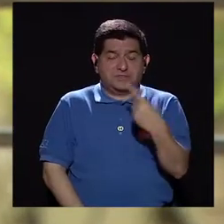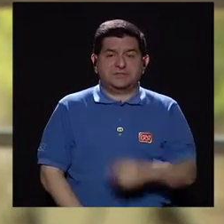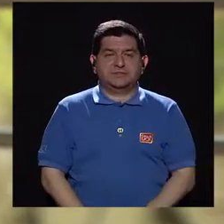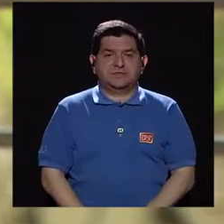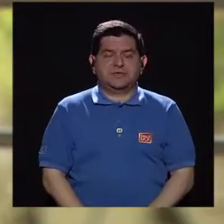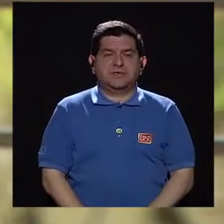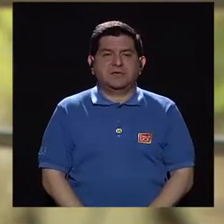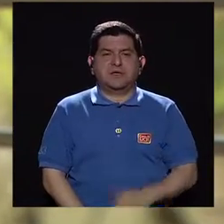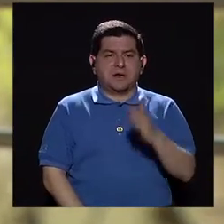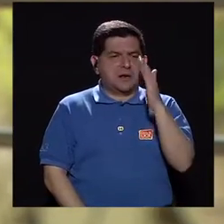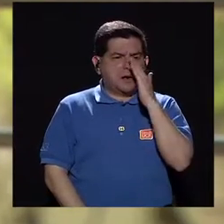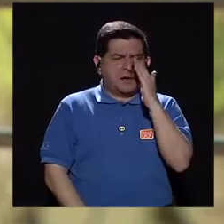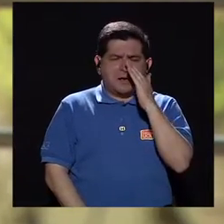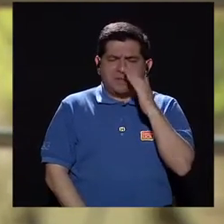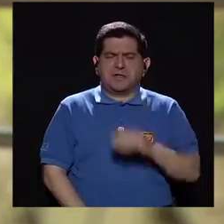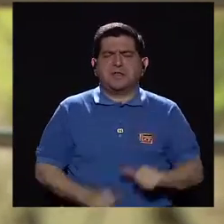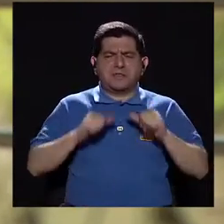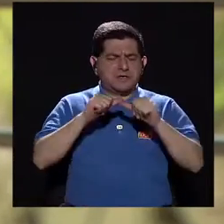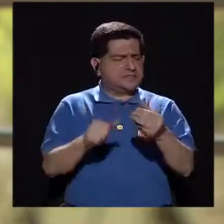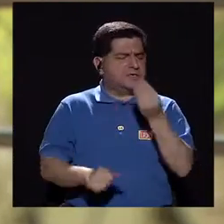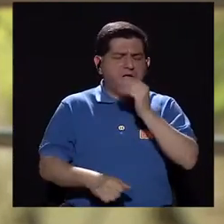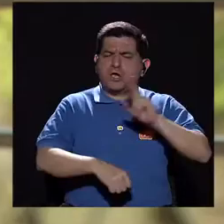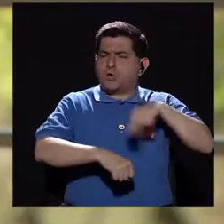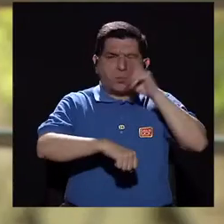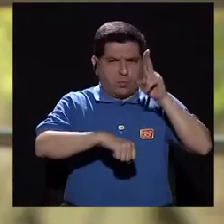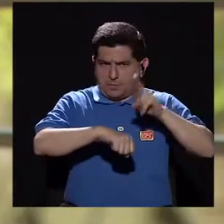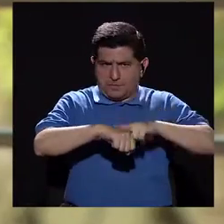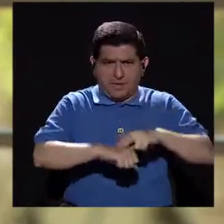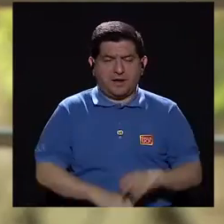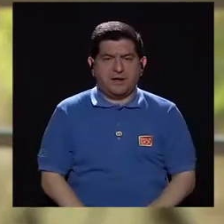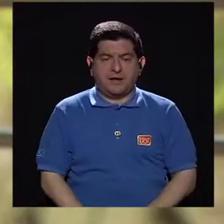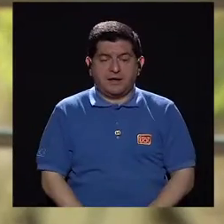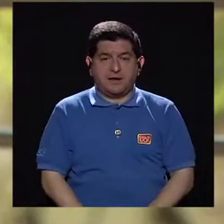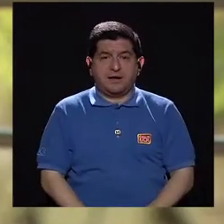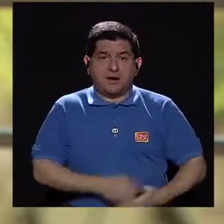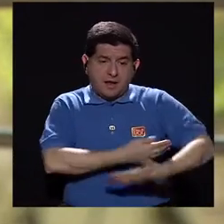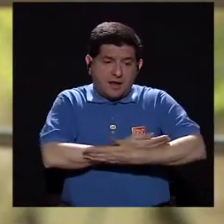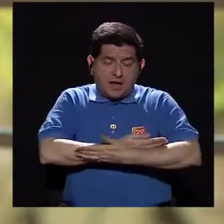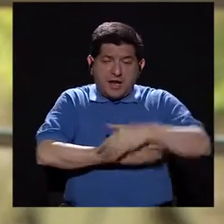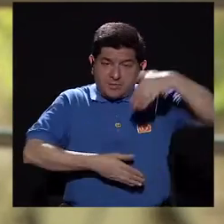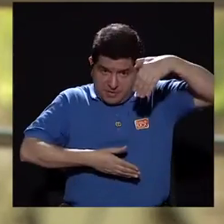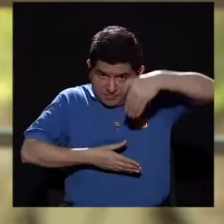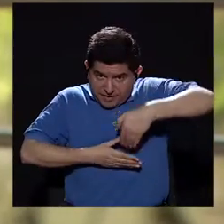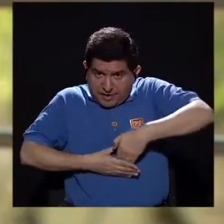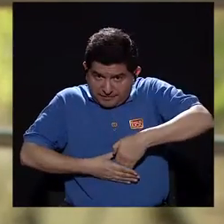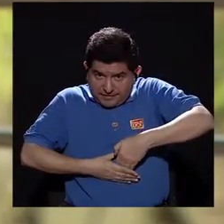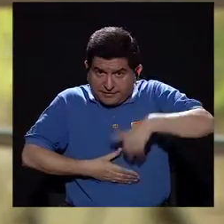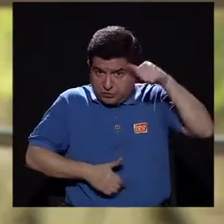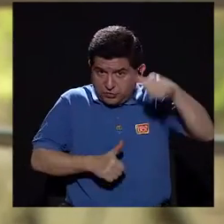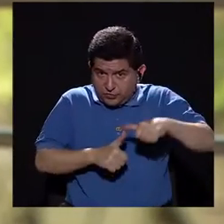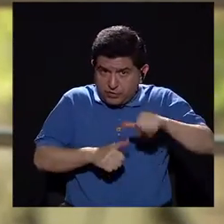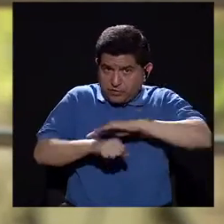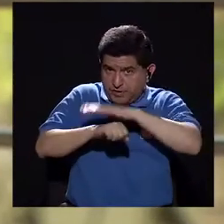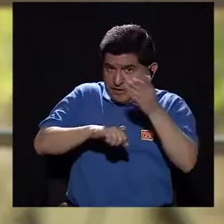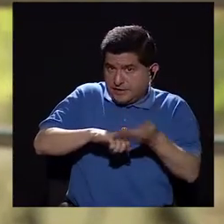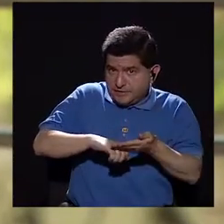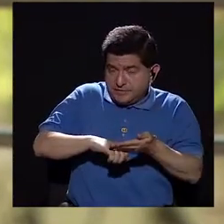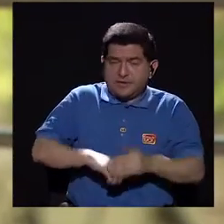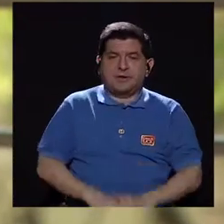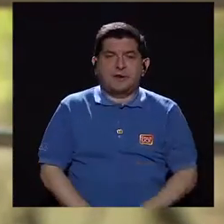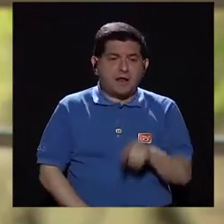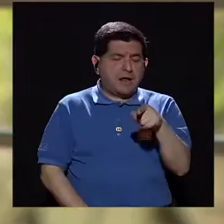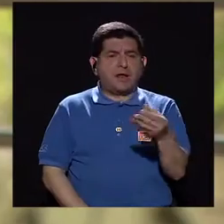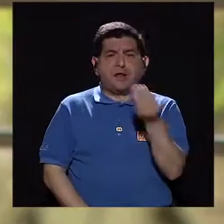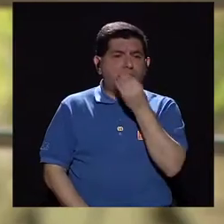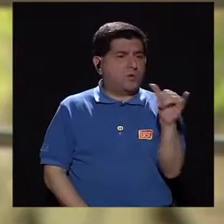que dice es mamá siga una alimentación normal. Recordemos que cuando bebé está dentro del estomaguito de mamá, y está